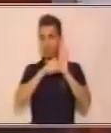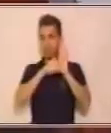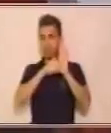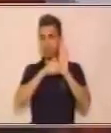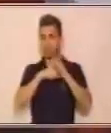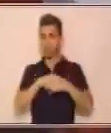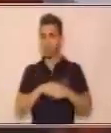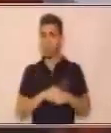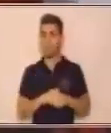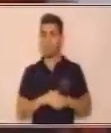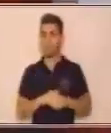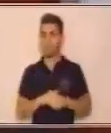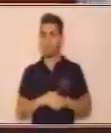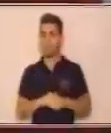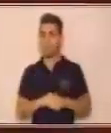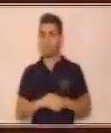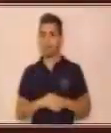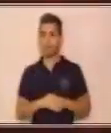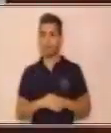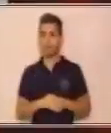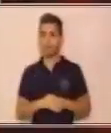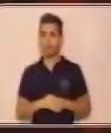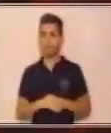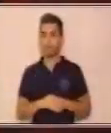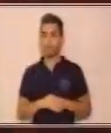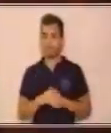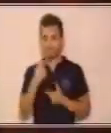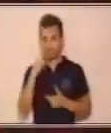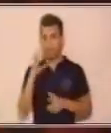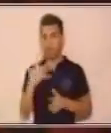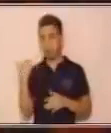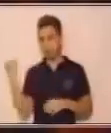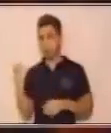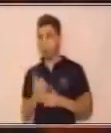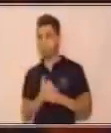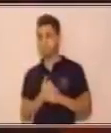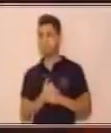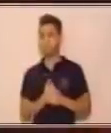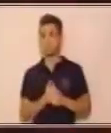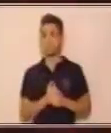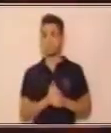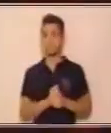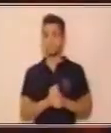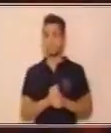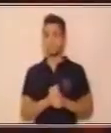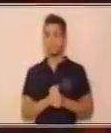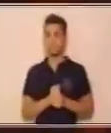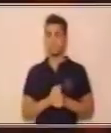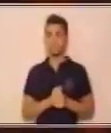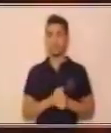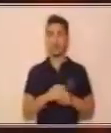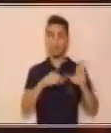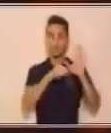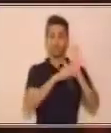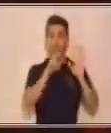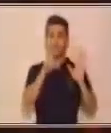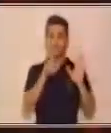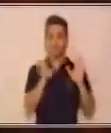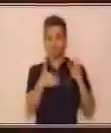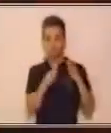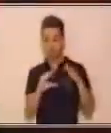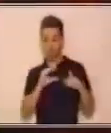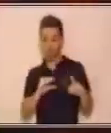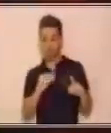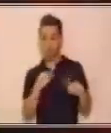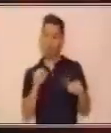Veamos cómo resulta. Al 2 le coloqué como denominador la